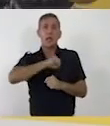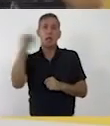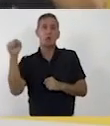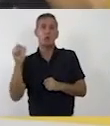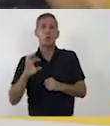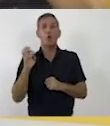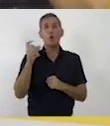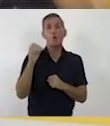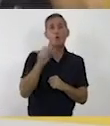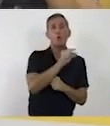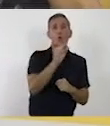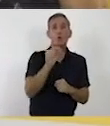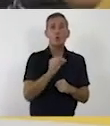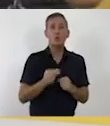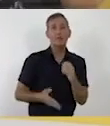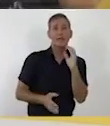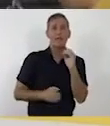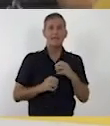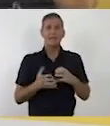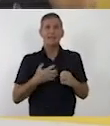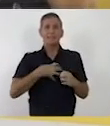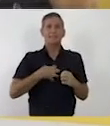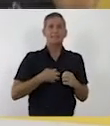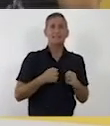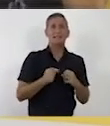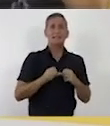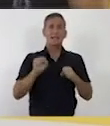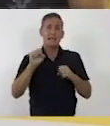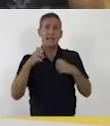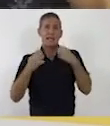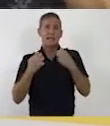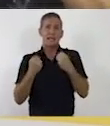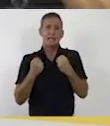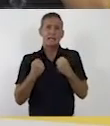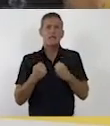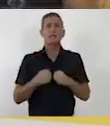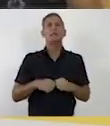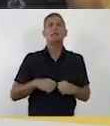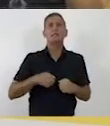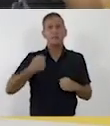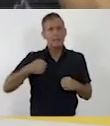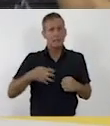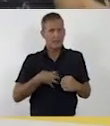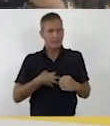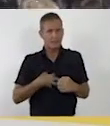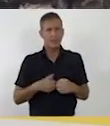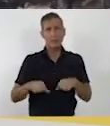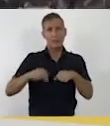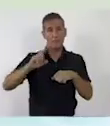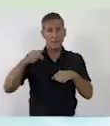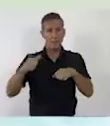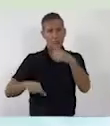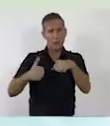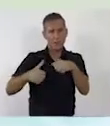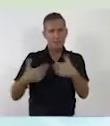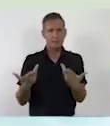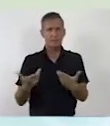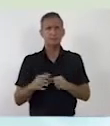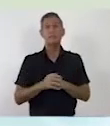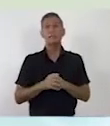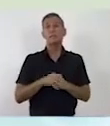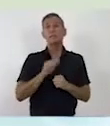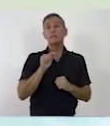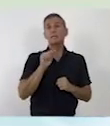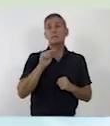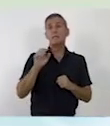lograr que un mayor número de partículas alcancen la energía necesaria para que los choques sean efectivos y conduzca a reacción química. Y